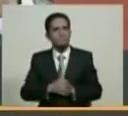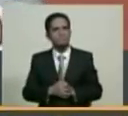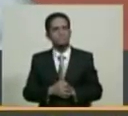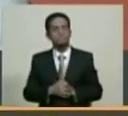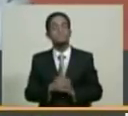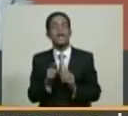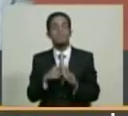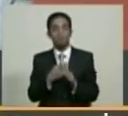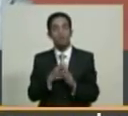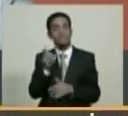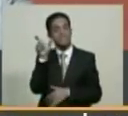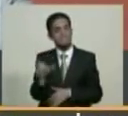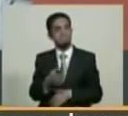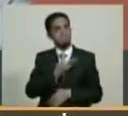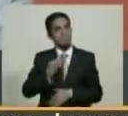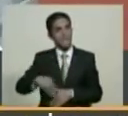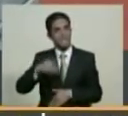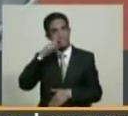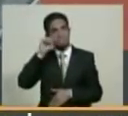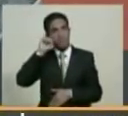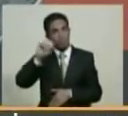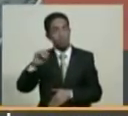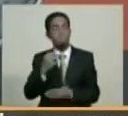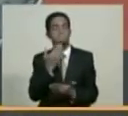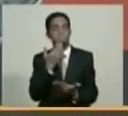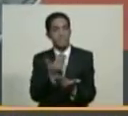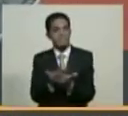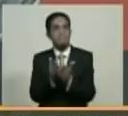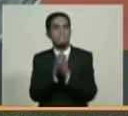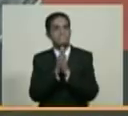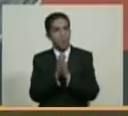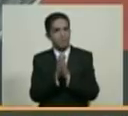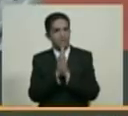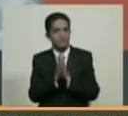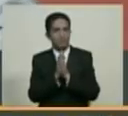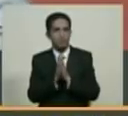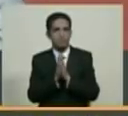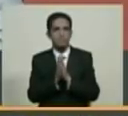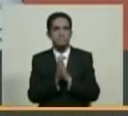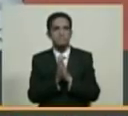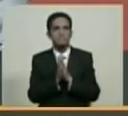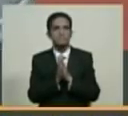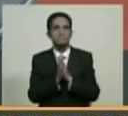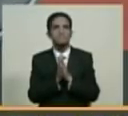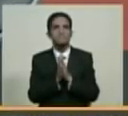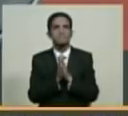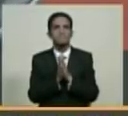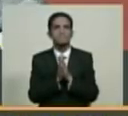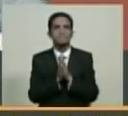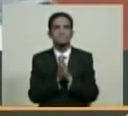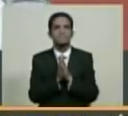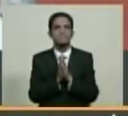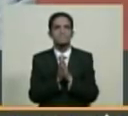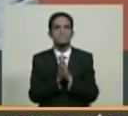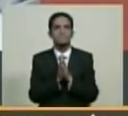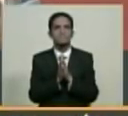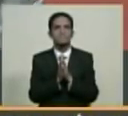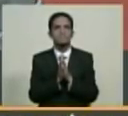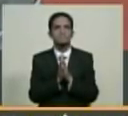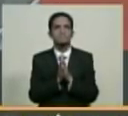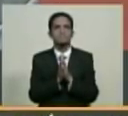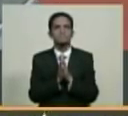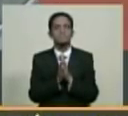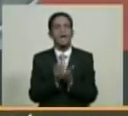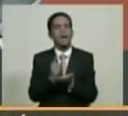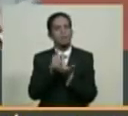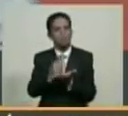el presidente Nicolás Maduro exigió y dio unas líneas en materia fiscal que yo voy a pasar a detallar y a